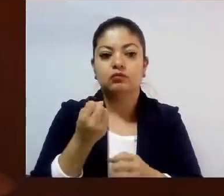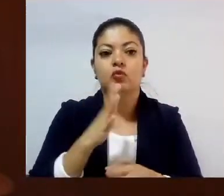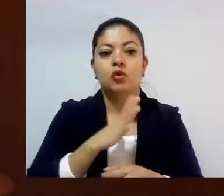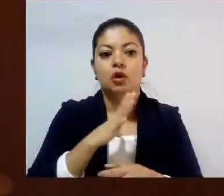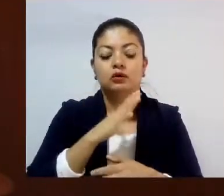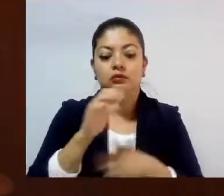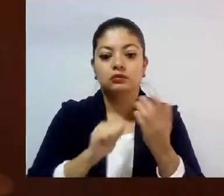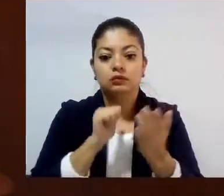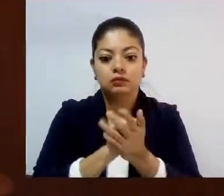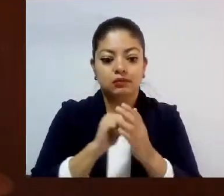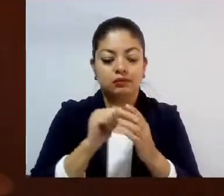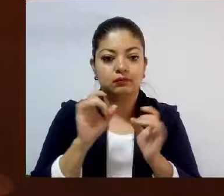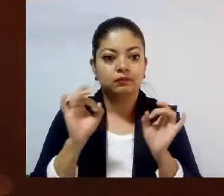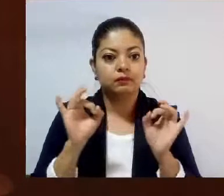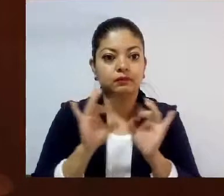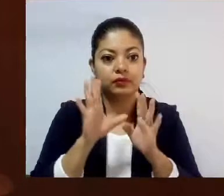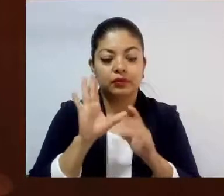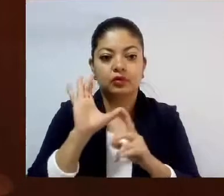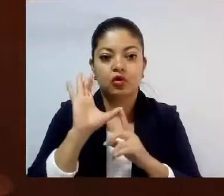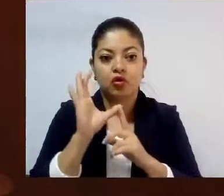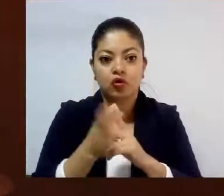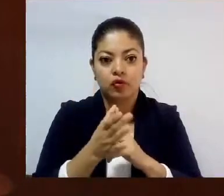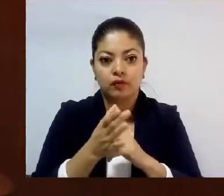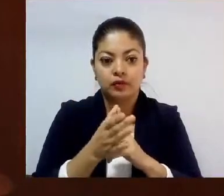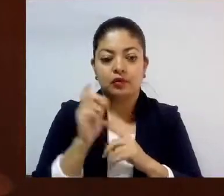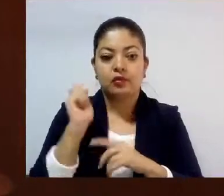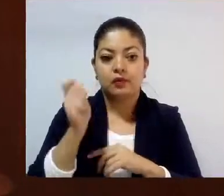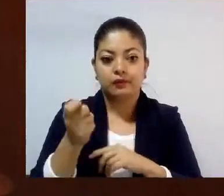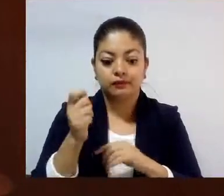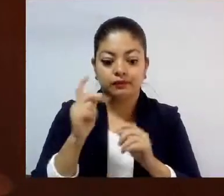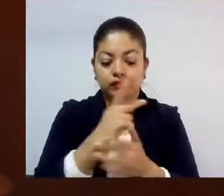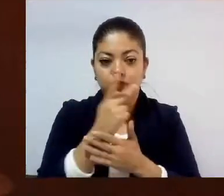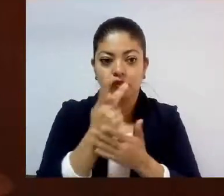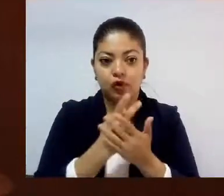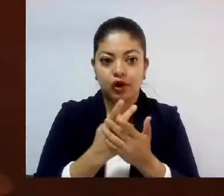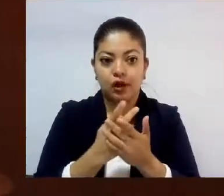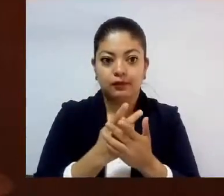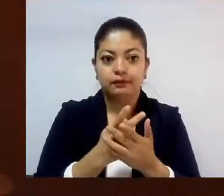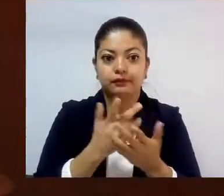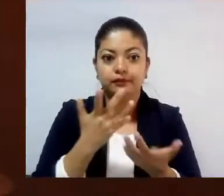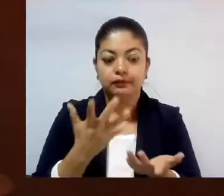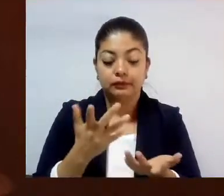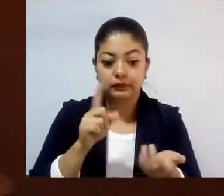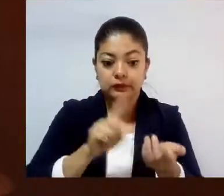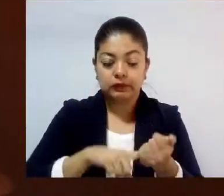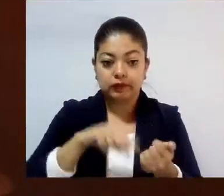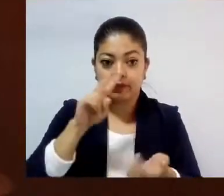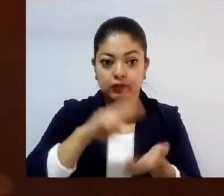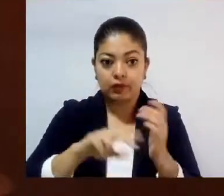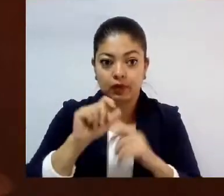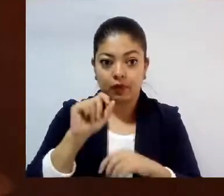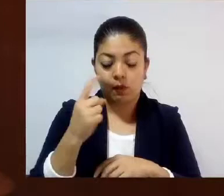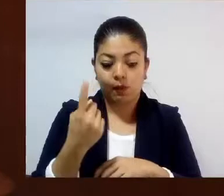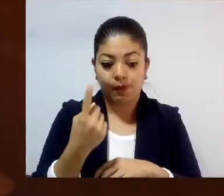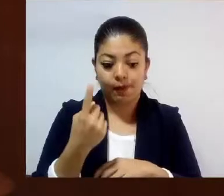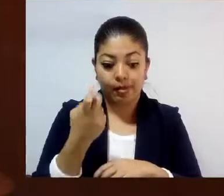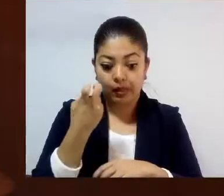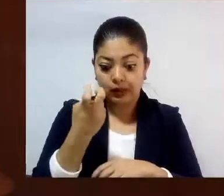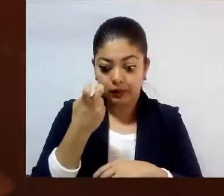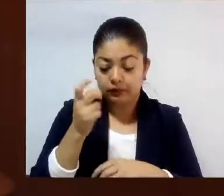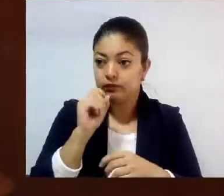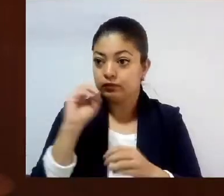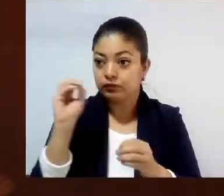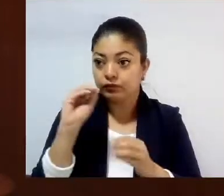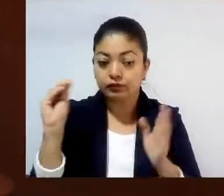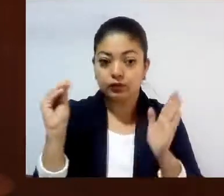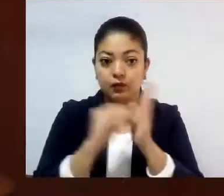del Comité de Admisión del Programa Familias Fuertes Salario Rosa del 2021, mismas que no fueron colocadas en la página oficial de la